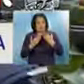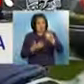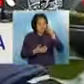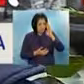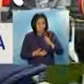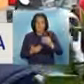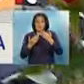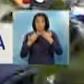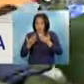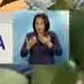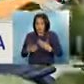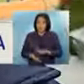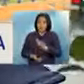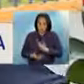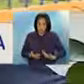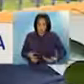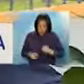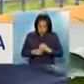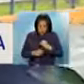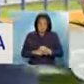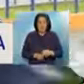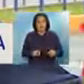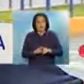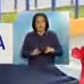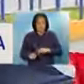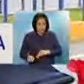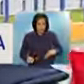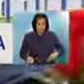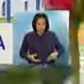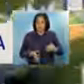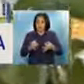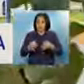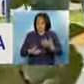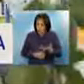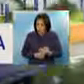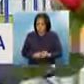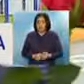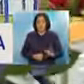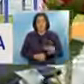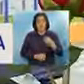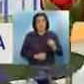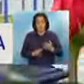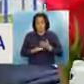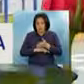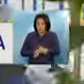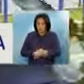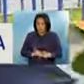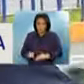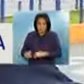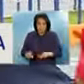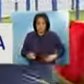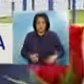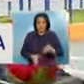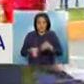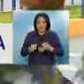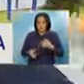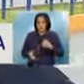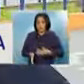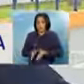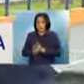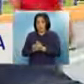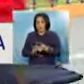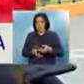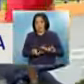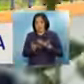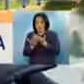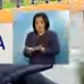Se lo agradezco, señor Humala, se lo agradezco también al señor ministro de Justicia, porque por intermedio del Ministerio de Justicia yo presenté hace ya